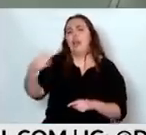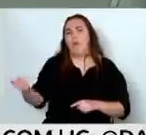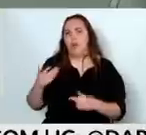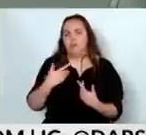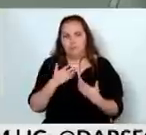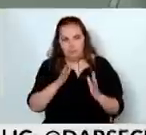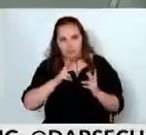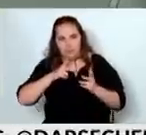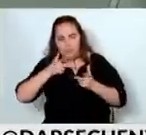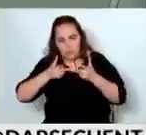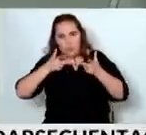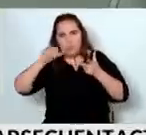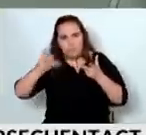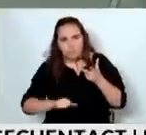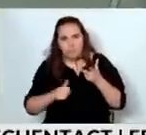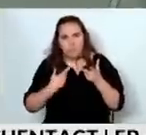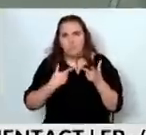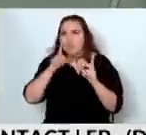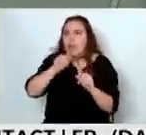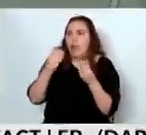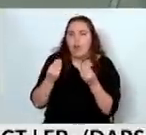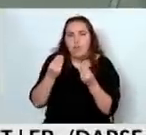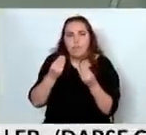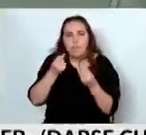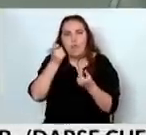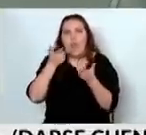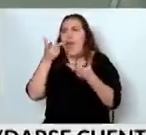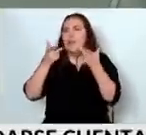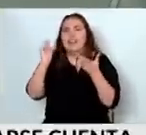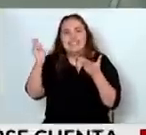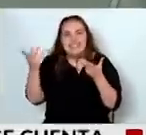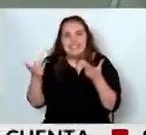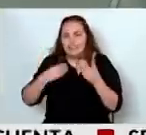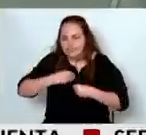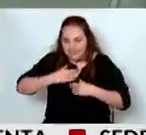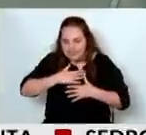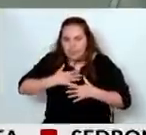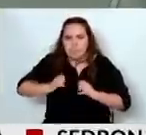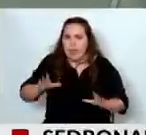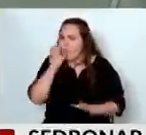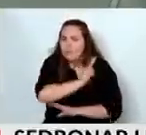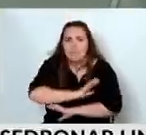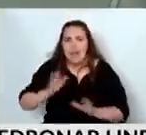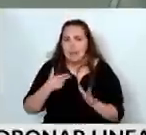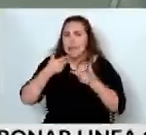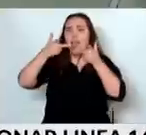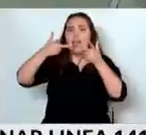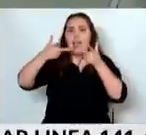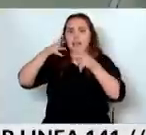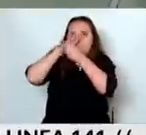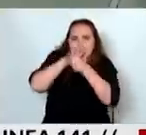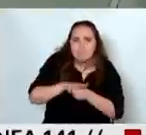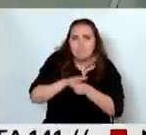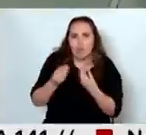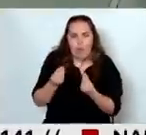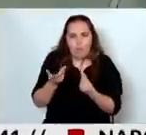y vos te estás quejando de eso. Entonces, ¿con quién hablamos? Si yo tengo esa sensación en mi cuerpo de que no aguanto más, ¿a quién le digo? Si me van a decir,